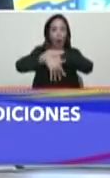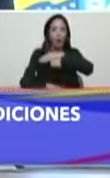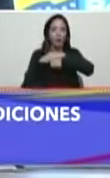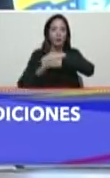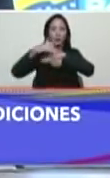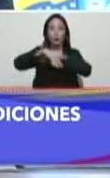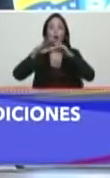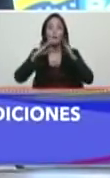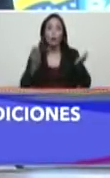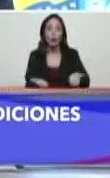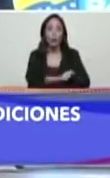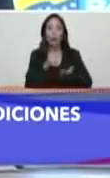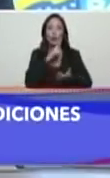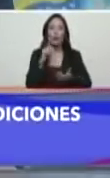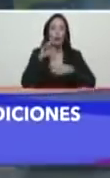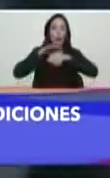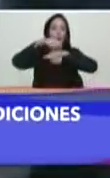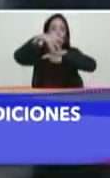así.